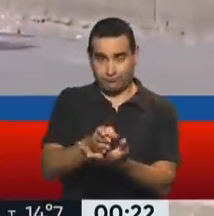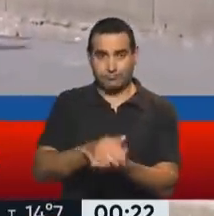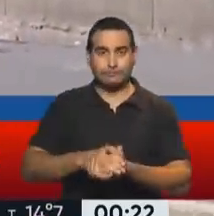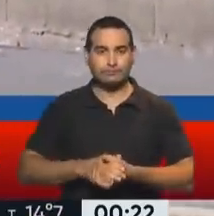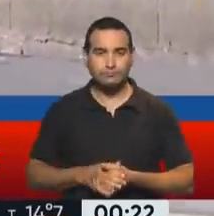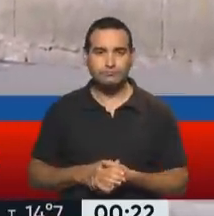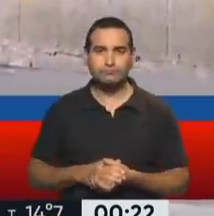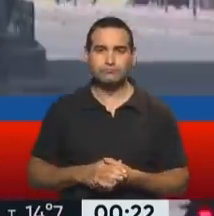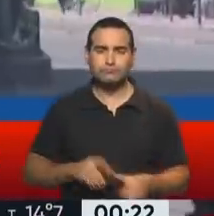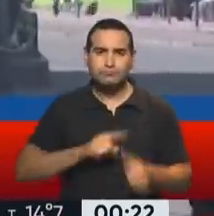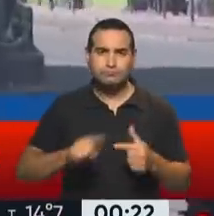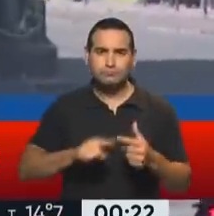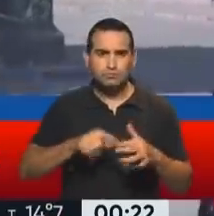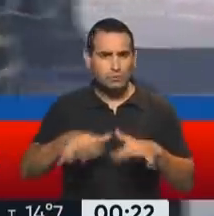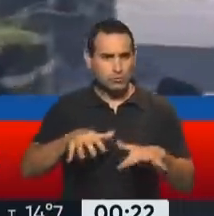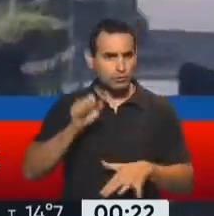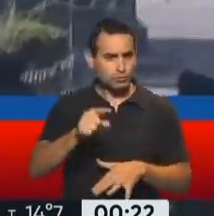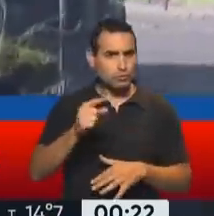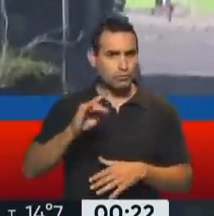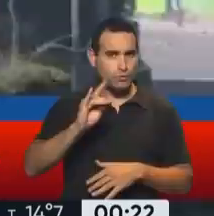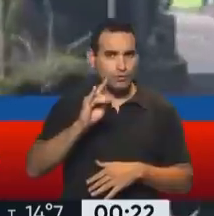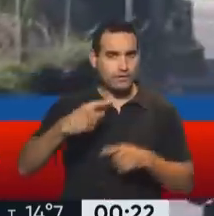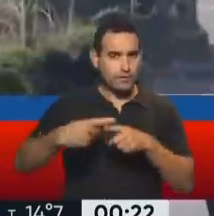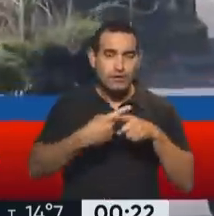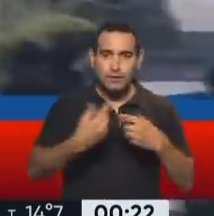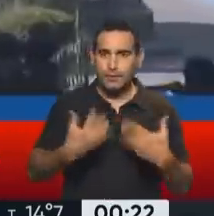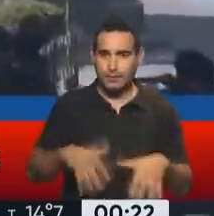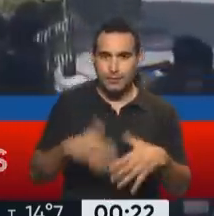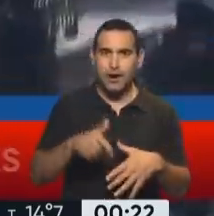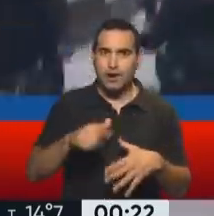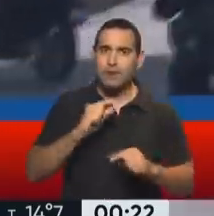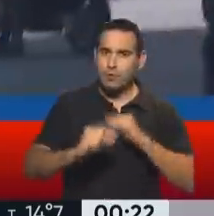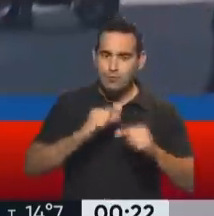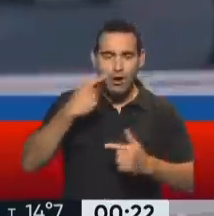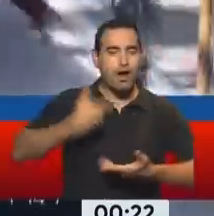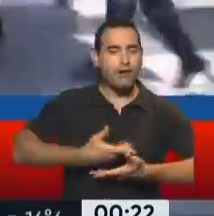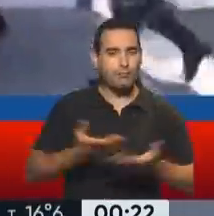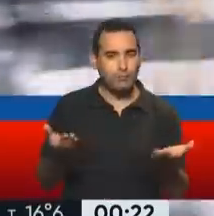movimientos que se están dando en la política boliviana que, bueno, empiezan también a mostrar